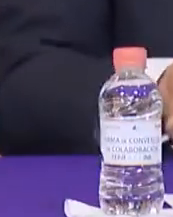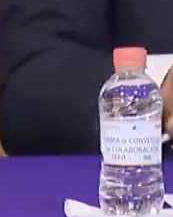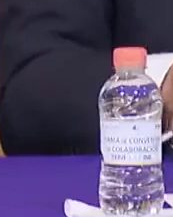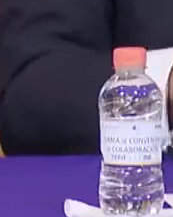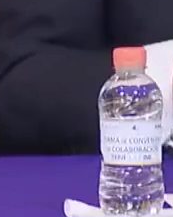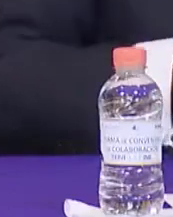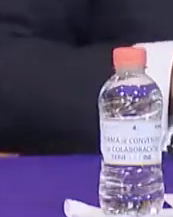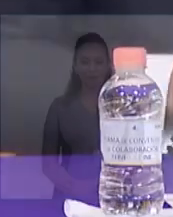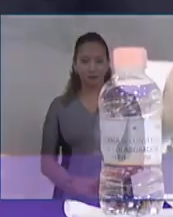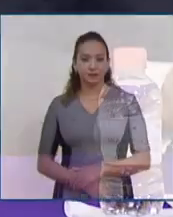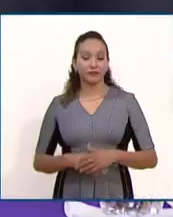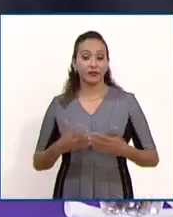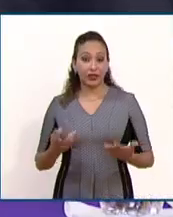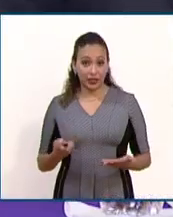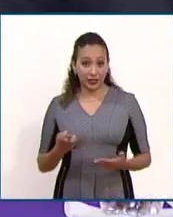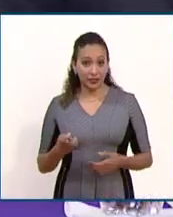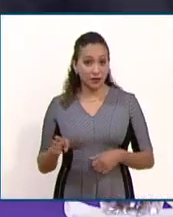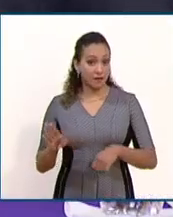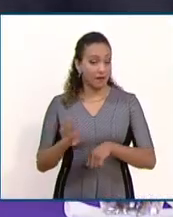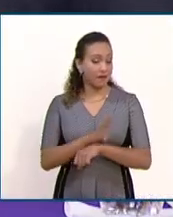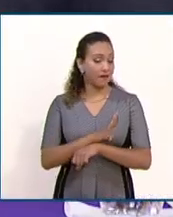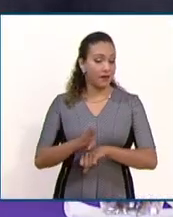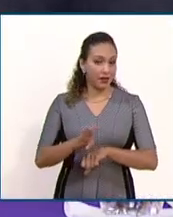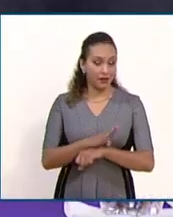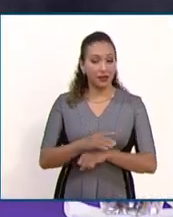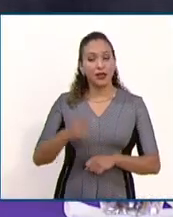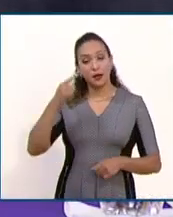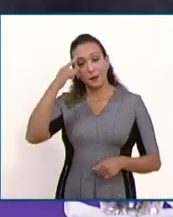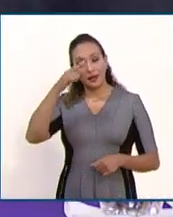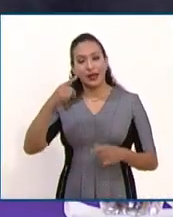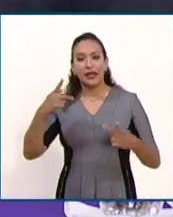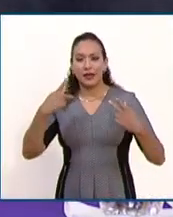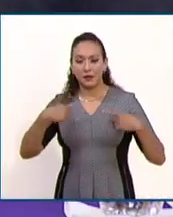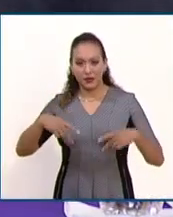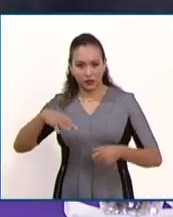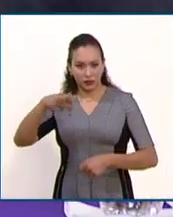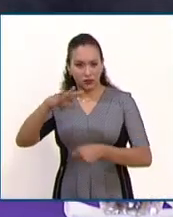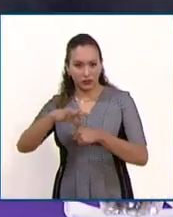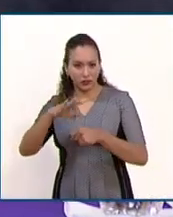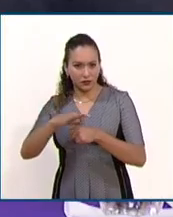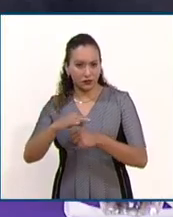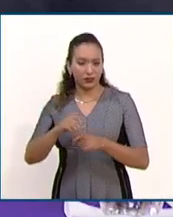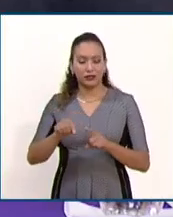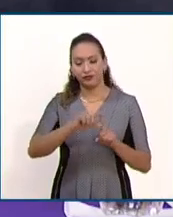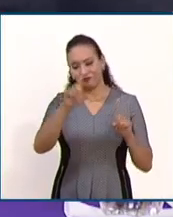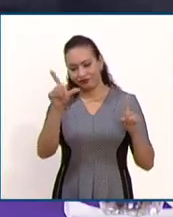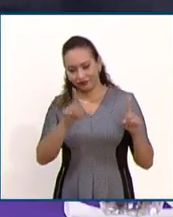Sin duda enriquecerán la justicia electoral en México.